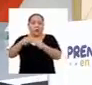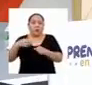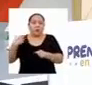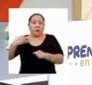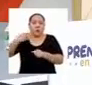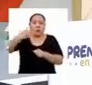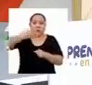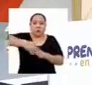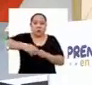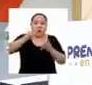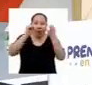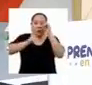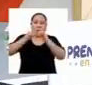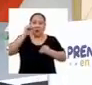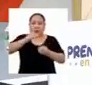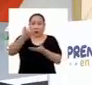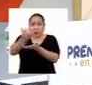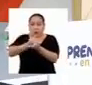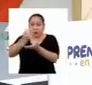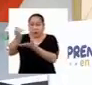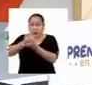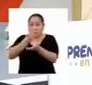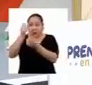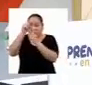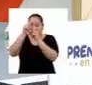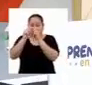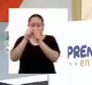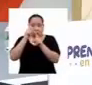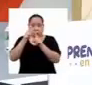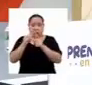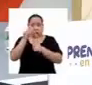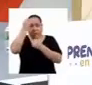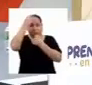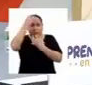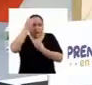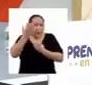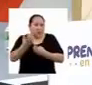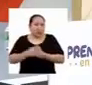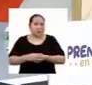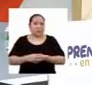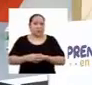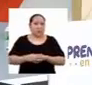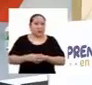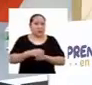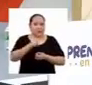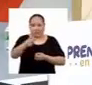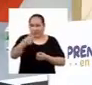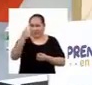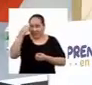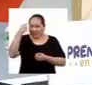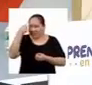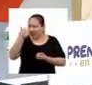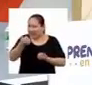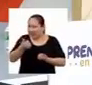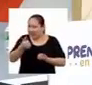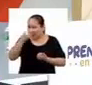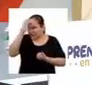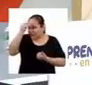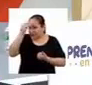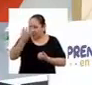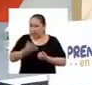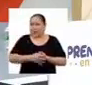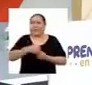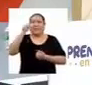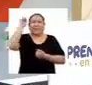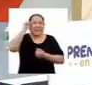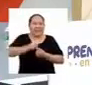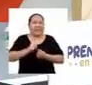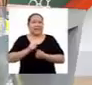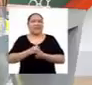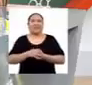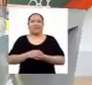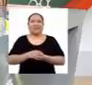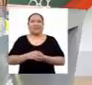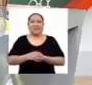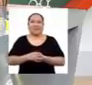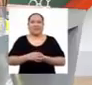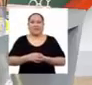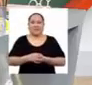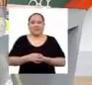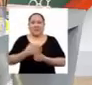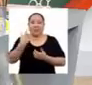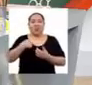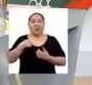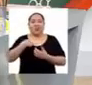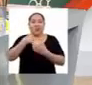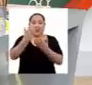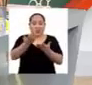elaborar nuestro instrumento de recolección de datos? ¿Qué dicen, chicas y chicos? ¡Claro que sí!